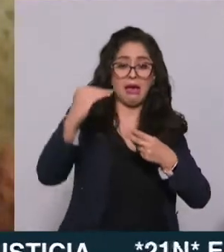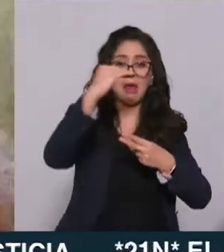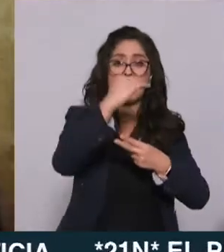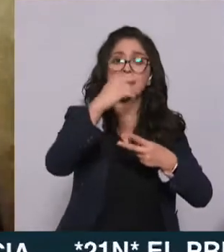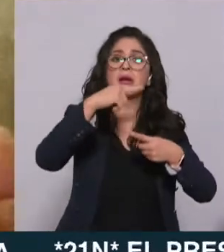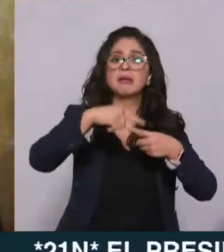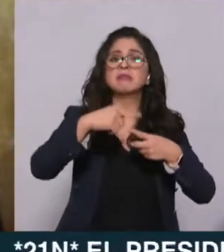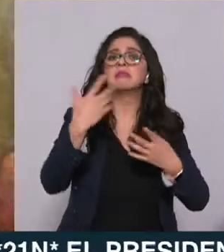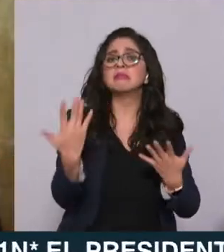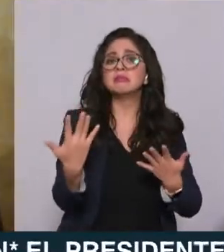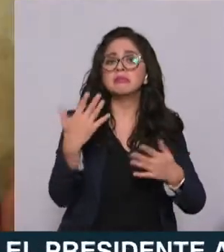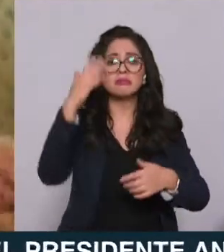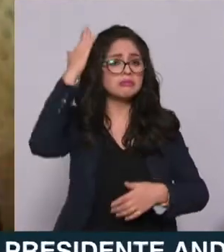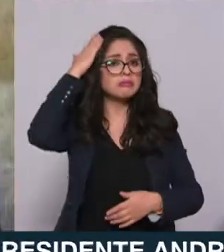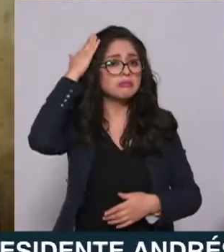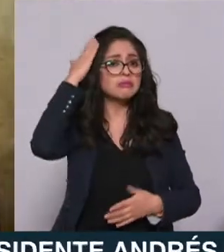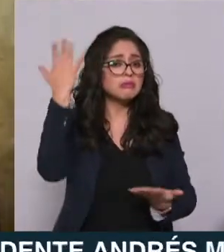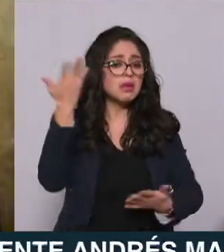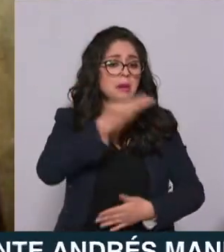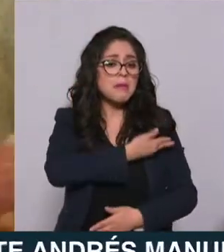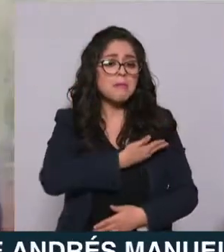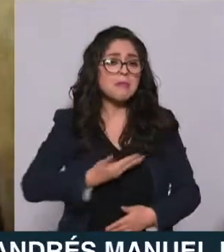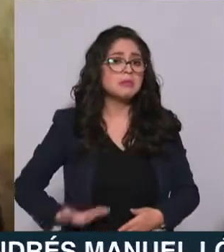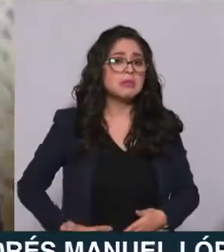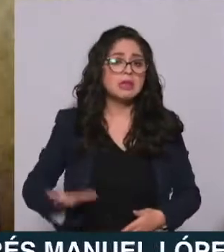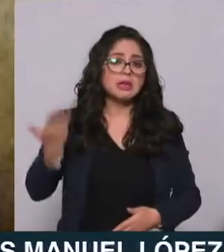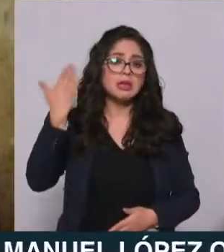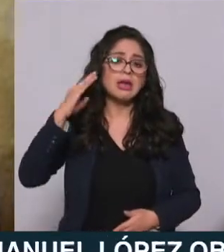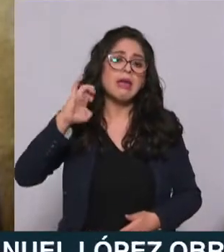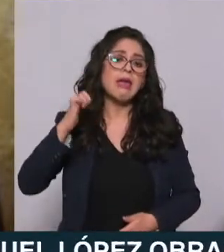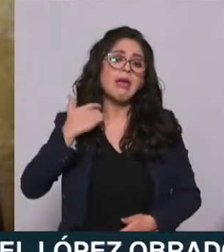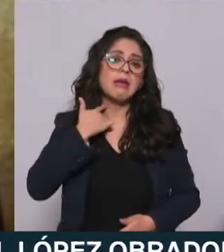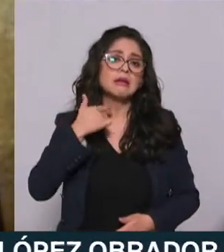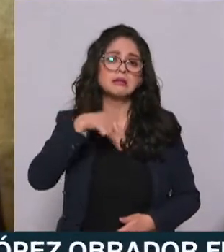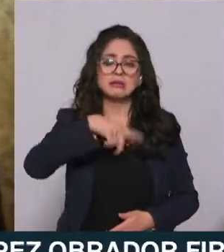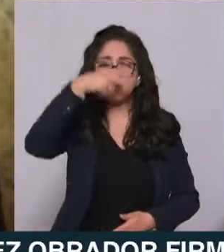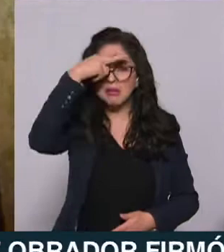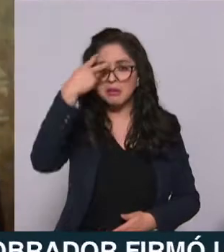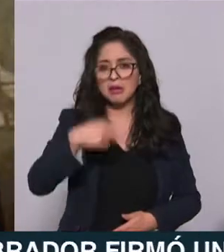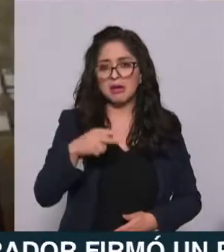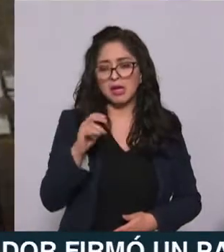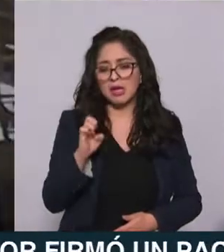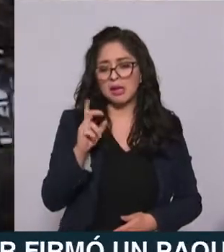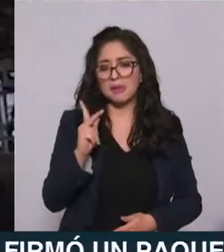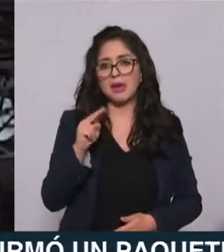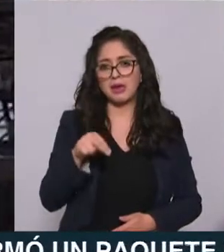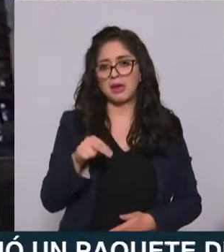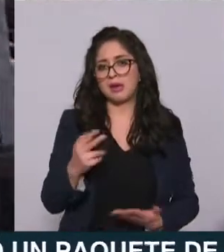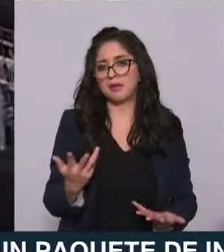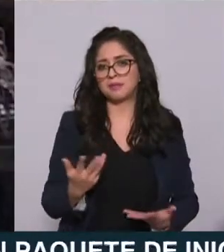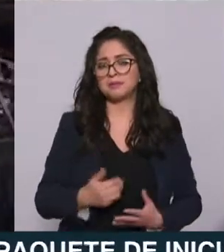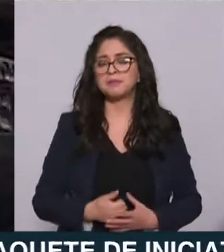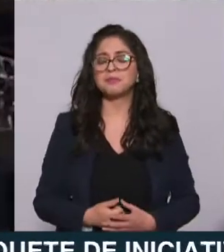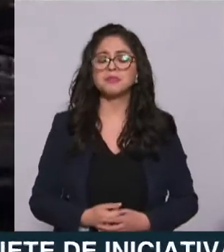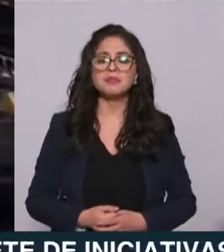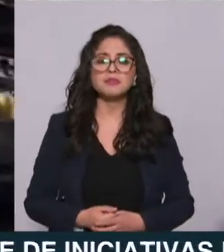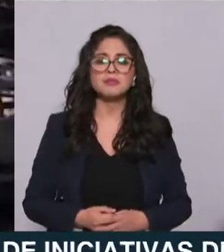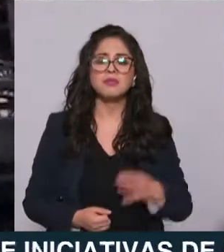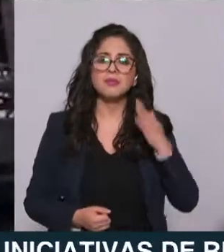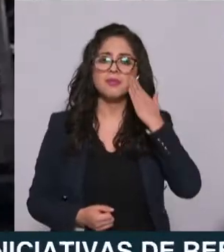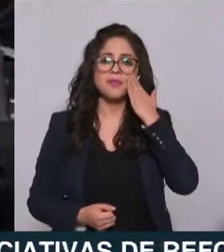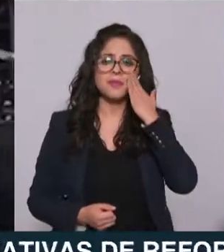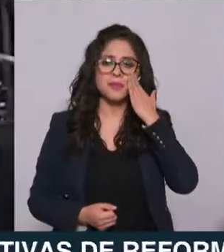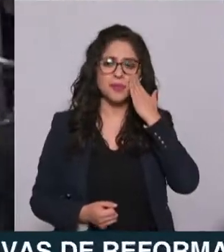República. Ahora, hay otras líneas ahí de investigación, como lo mencionaste hace un